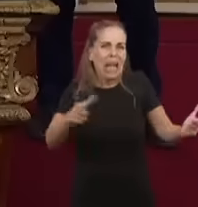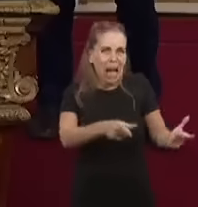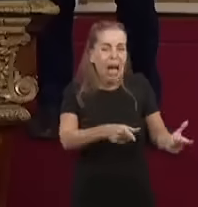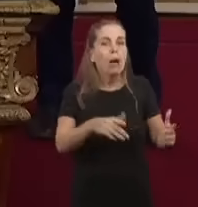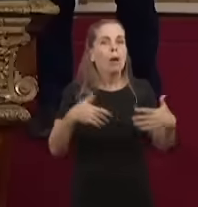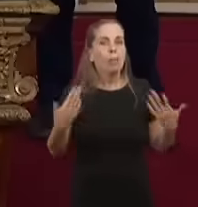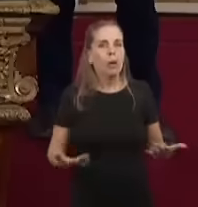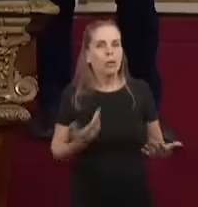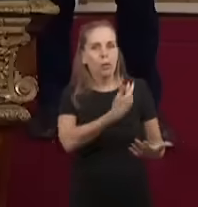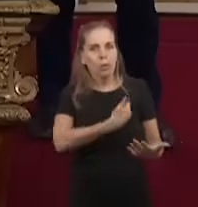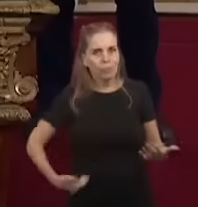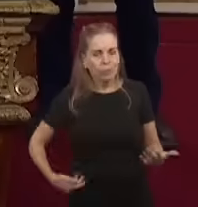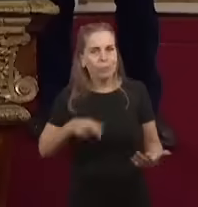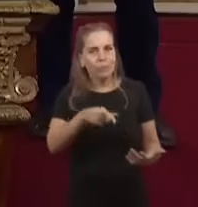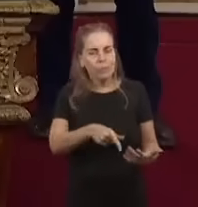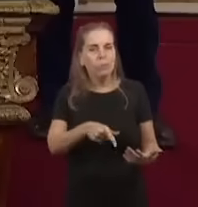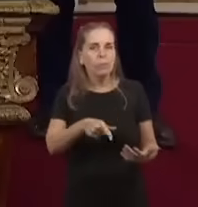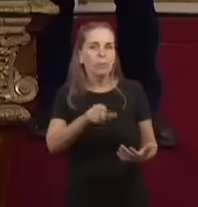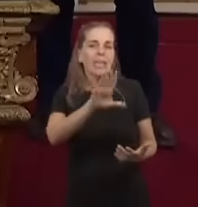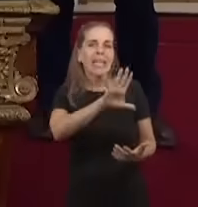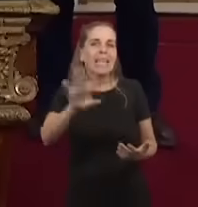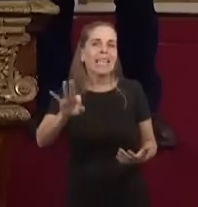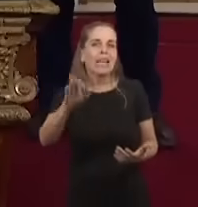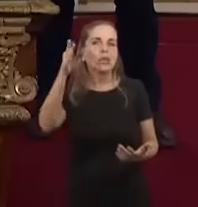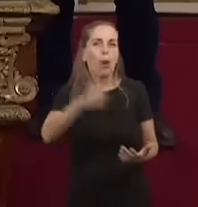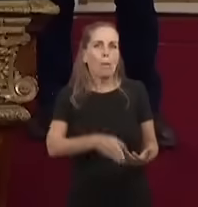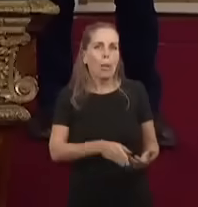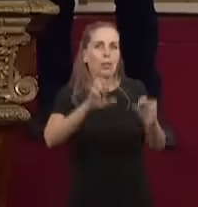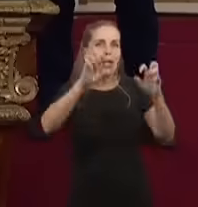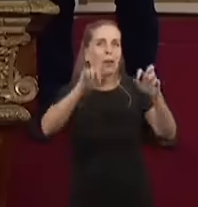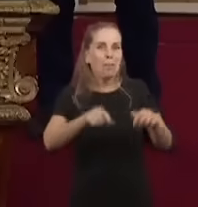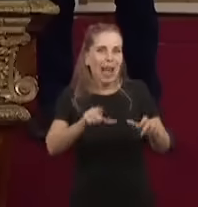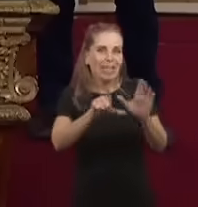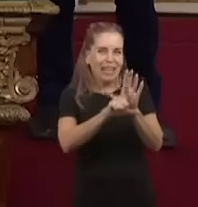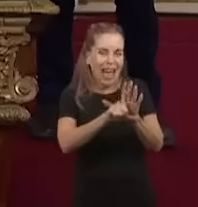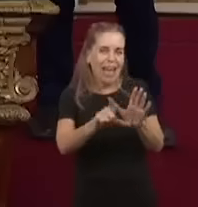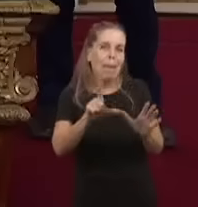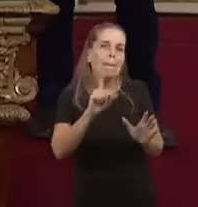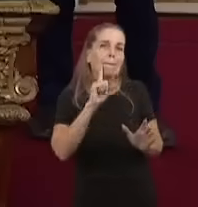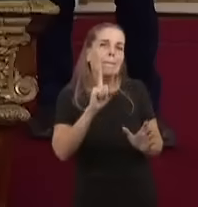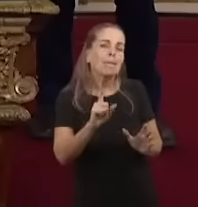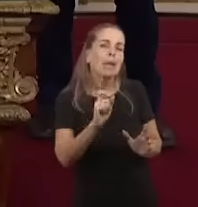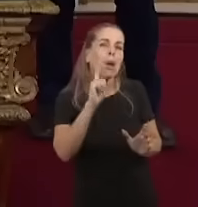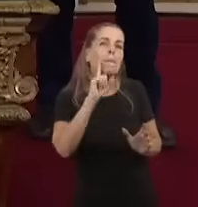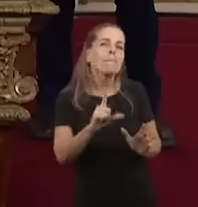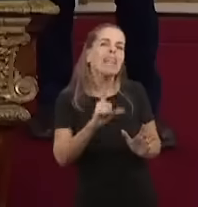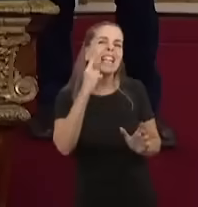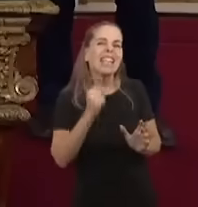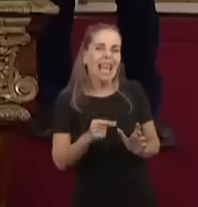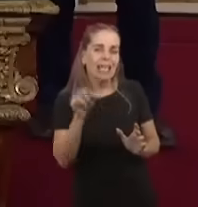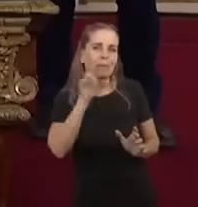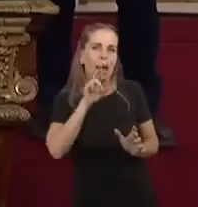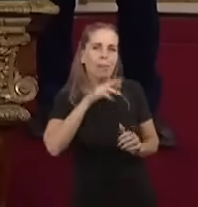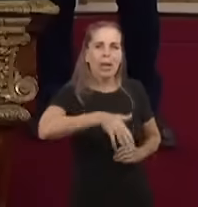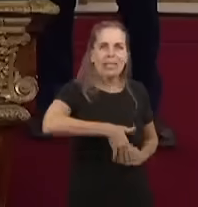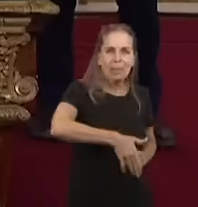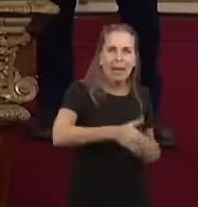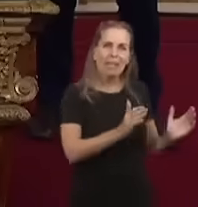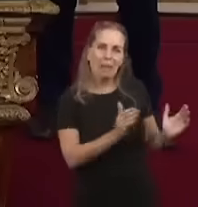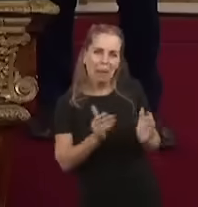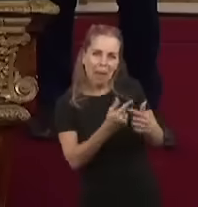aumentado entre otros un 500 por del plan primeros 1 días que beneficia a 70,000 mujeres embarazadas